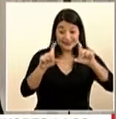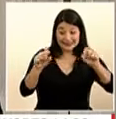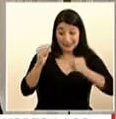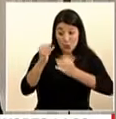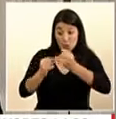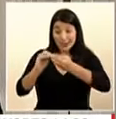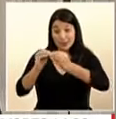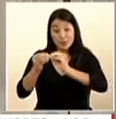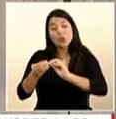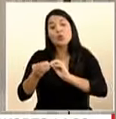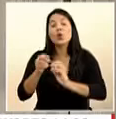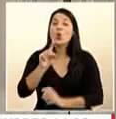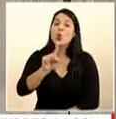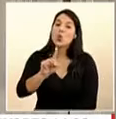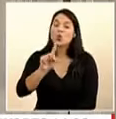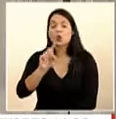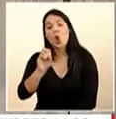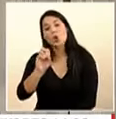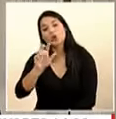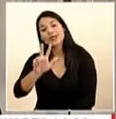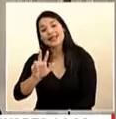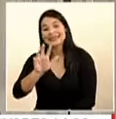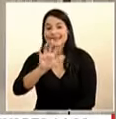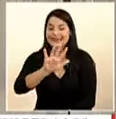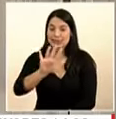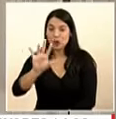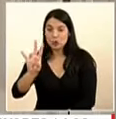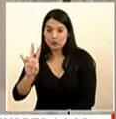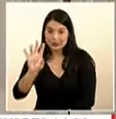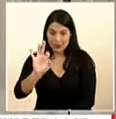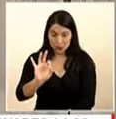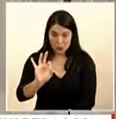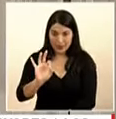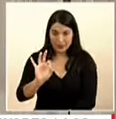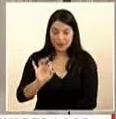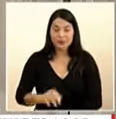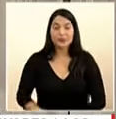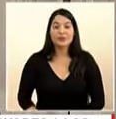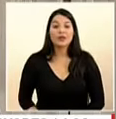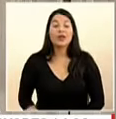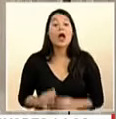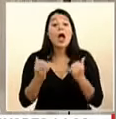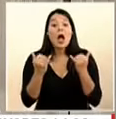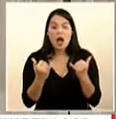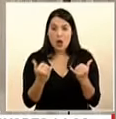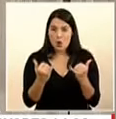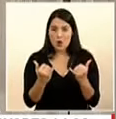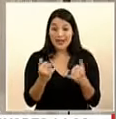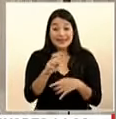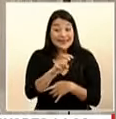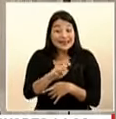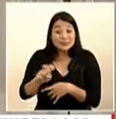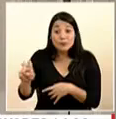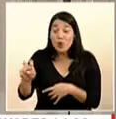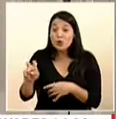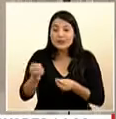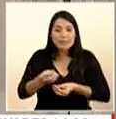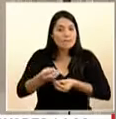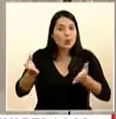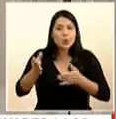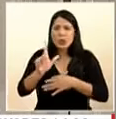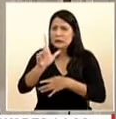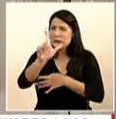números impares 1 1 3 5 7 y 9 se van a reducir al mínimo el transporte público de larga